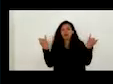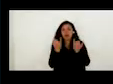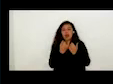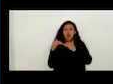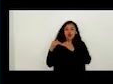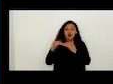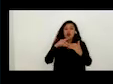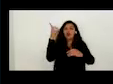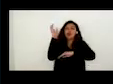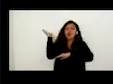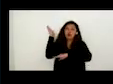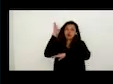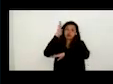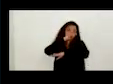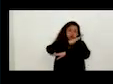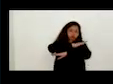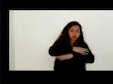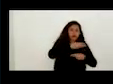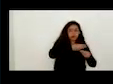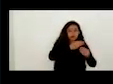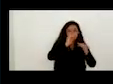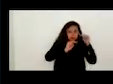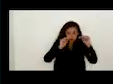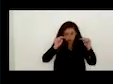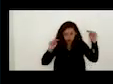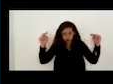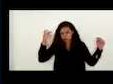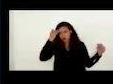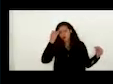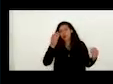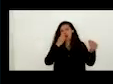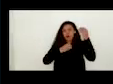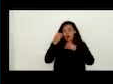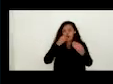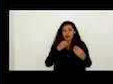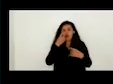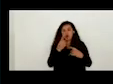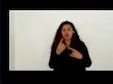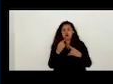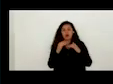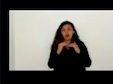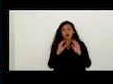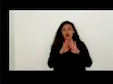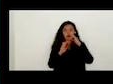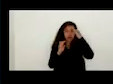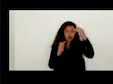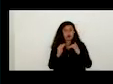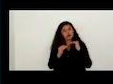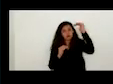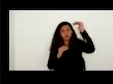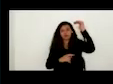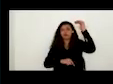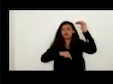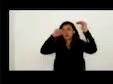día para tratar de que un tiempo de comida no sobresalga sobre otro y haya excursiones,